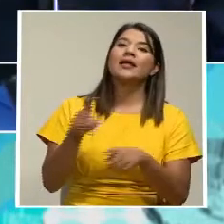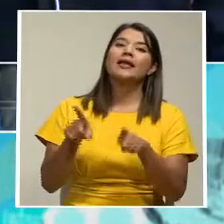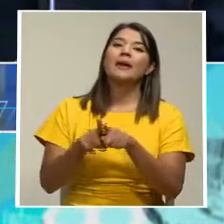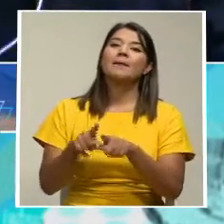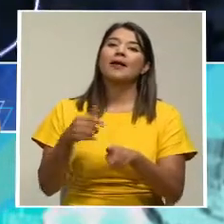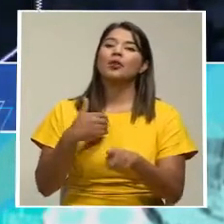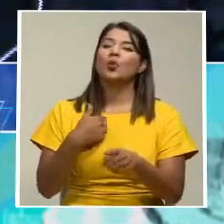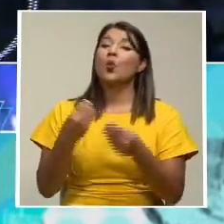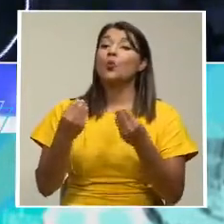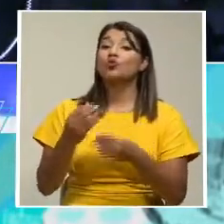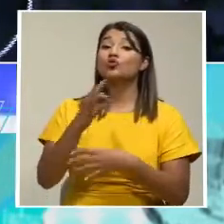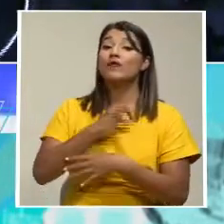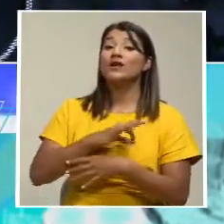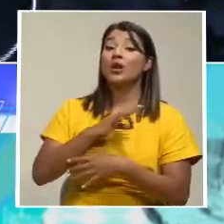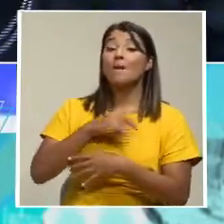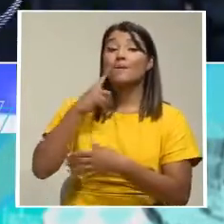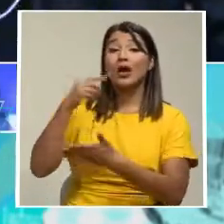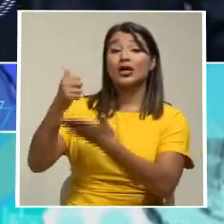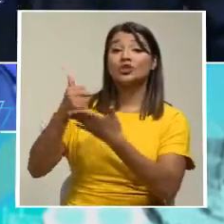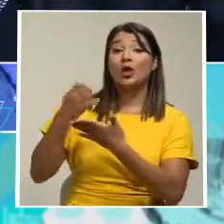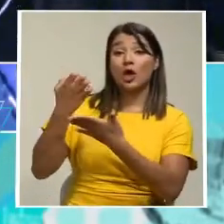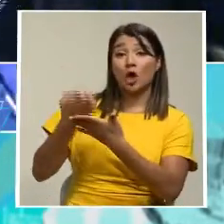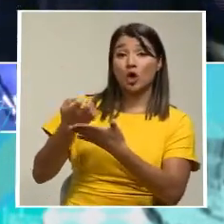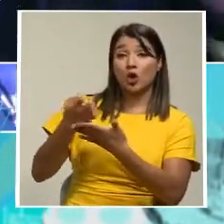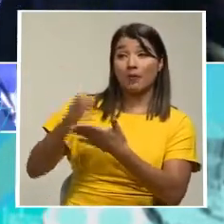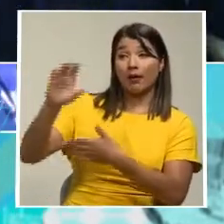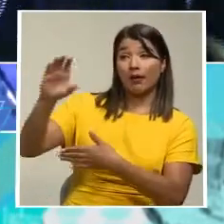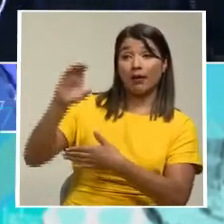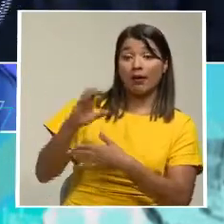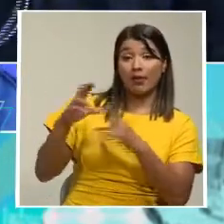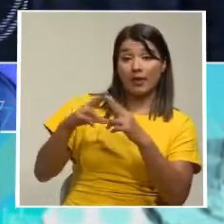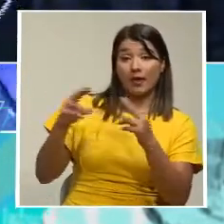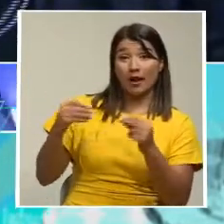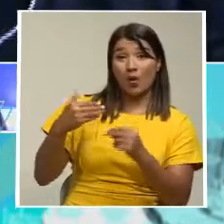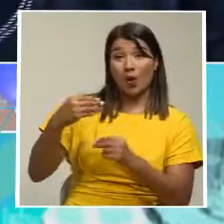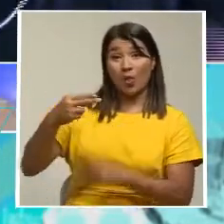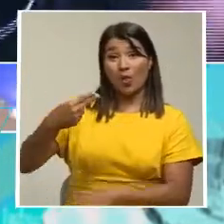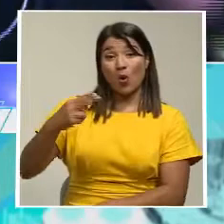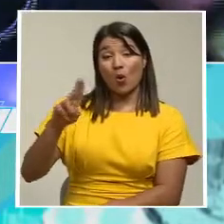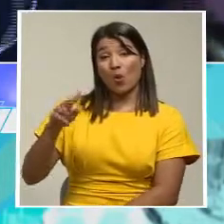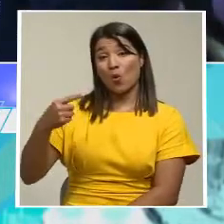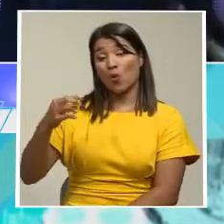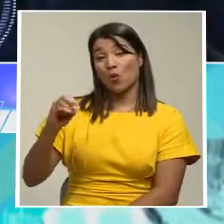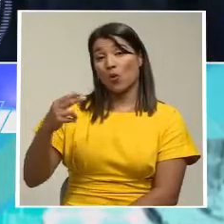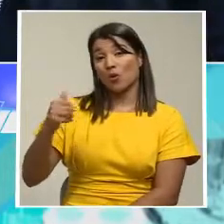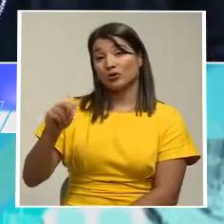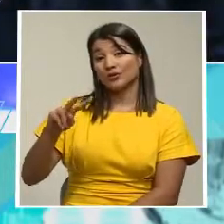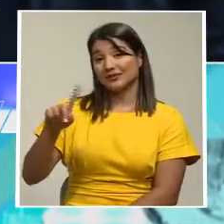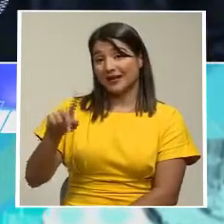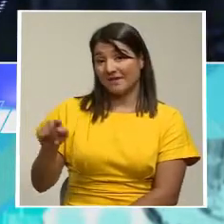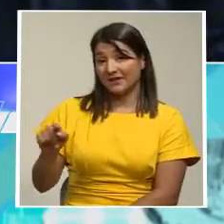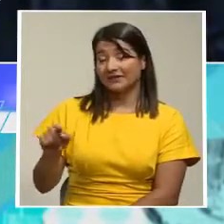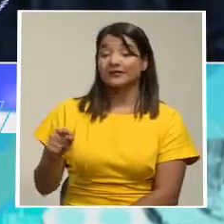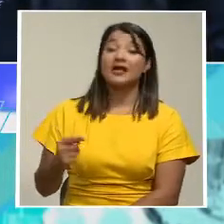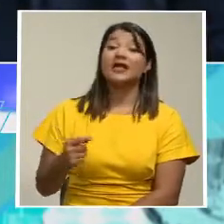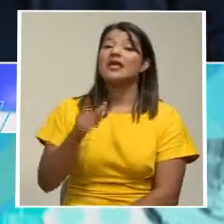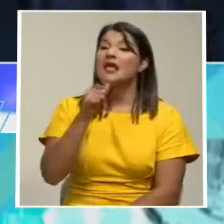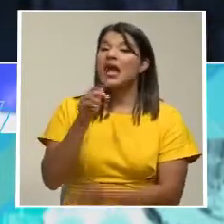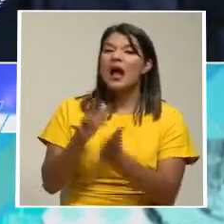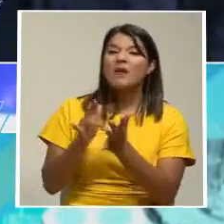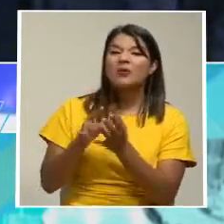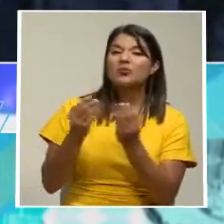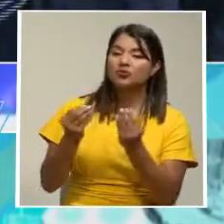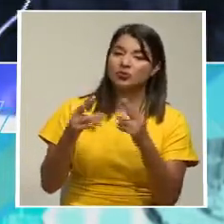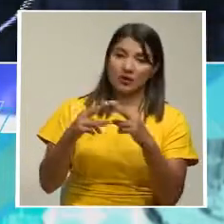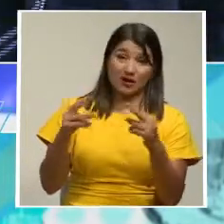de la cooperación que ha entrado a Nicaragua. Cuando Hugo Chávez estaba en el poder, uno de los países que más se benefició de eso fue Nicaragua. Nicaragua llegó